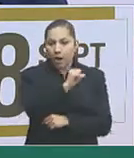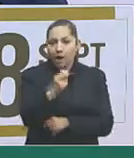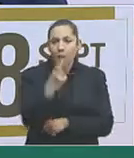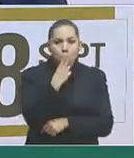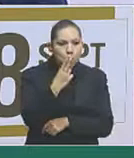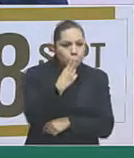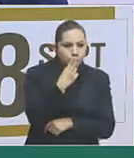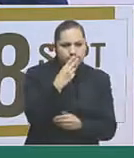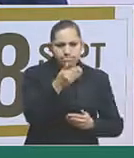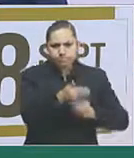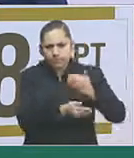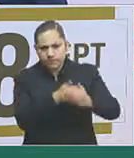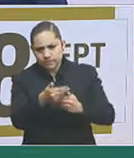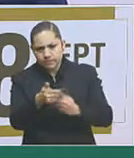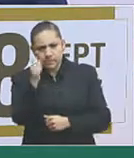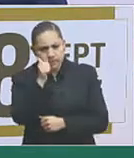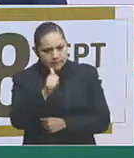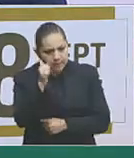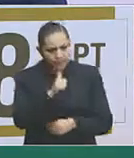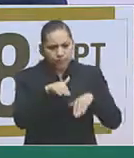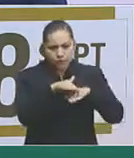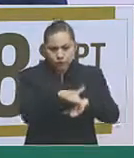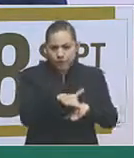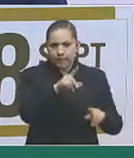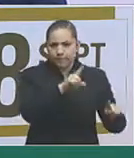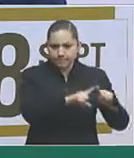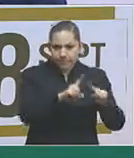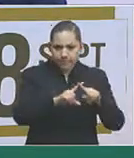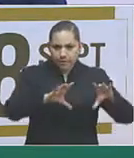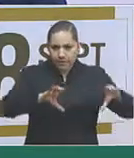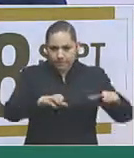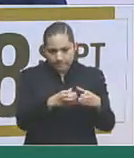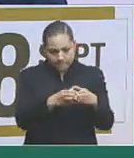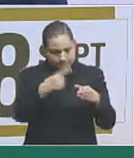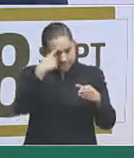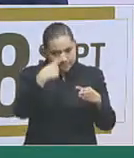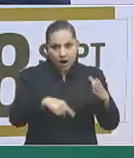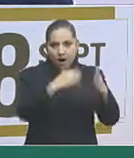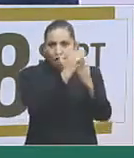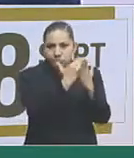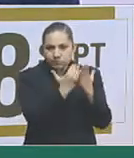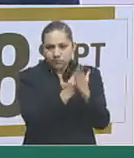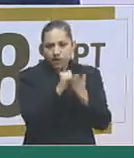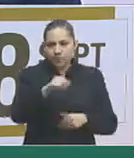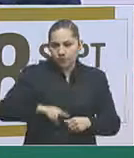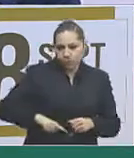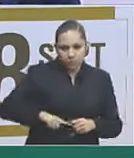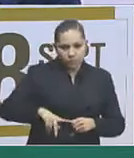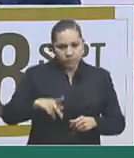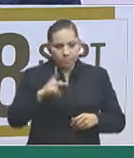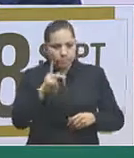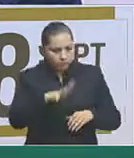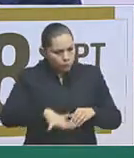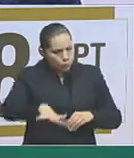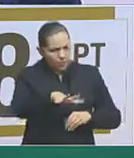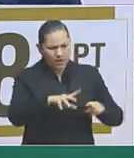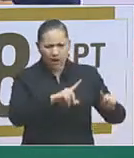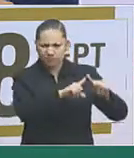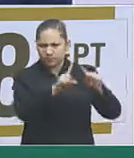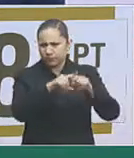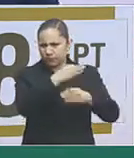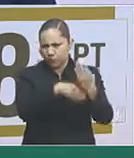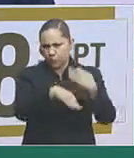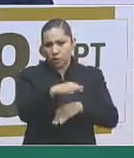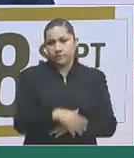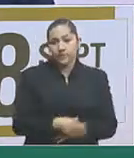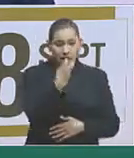actores políticos y por supuesto organizaciones públicas entre otros aquí es donde está el